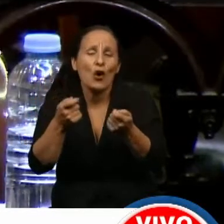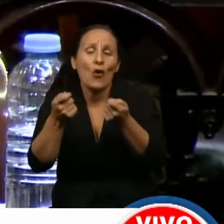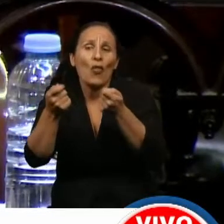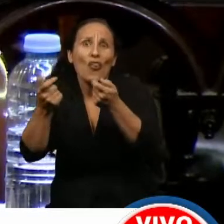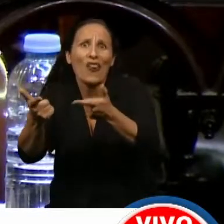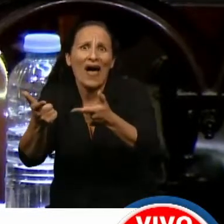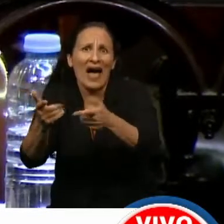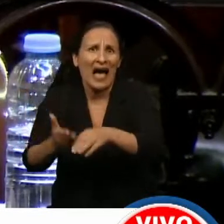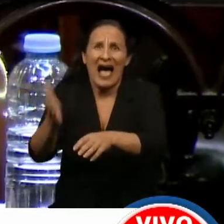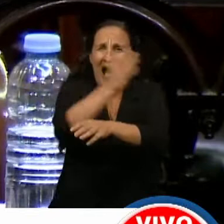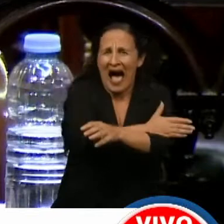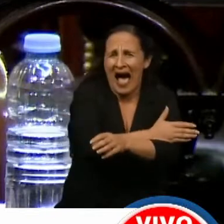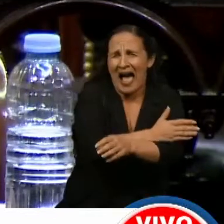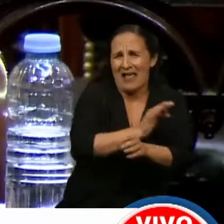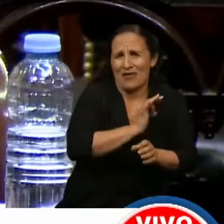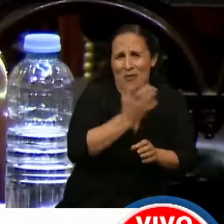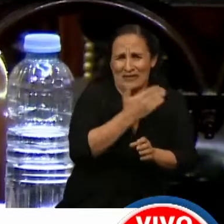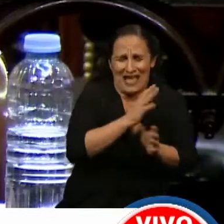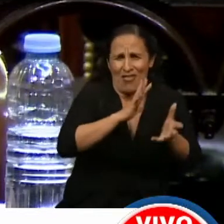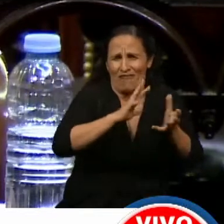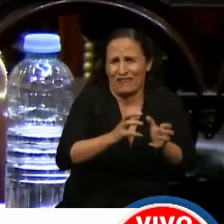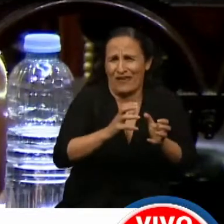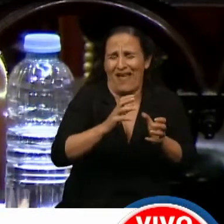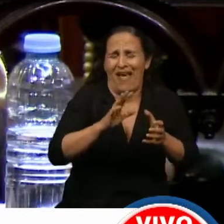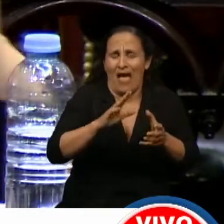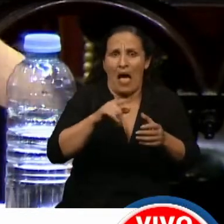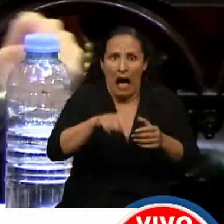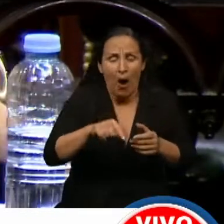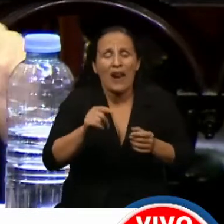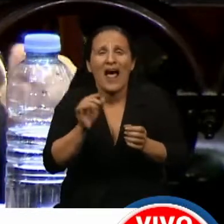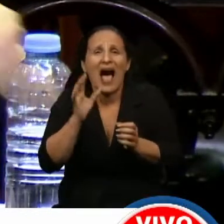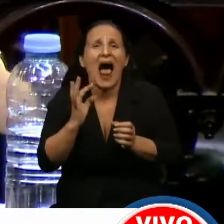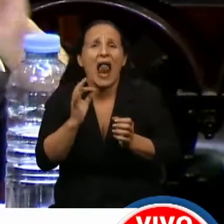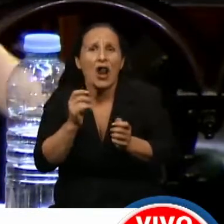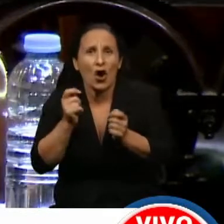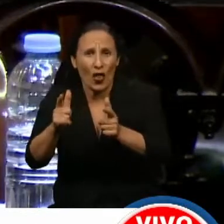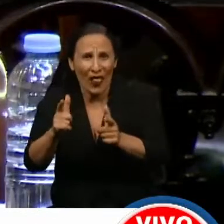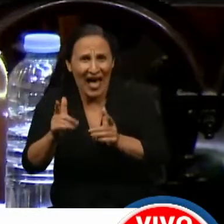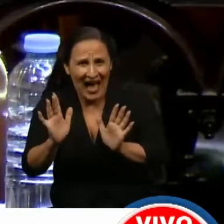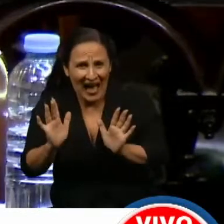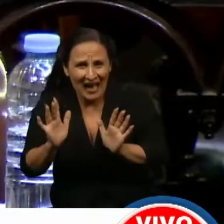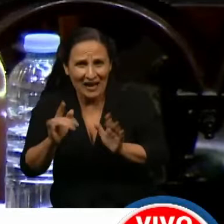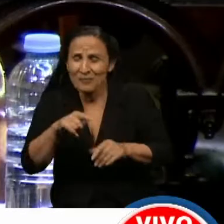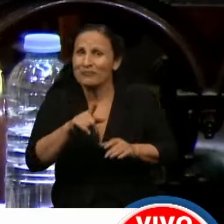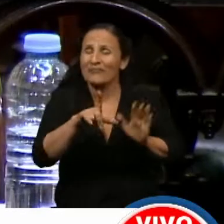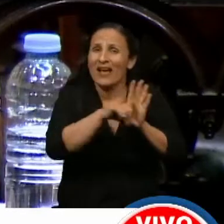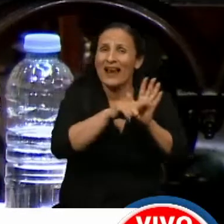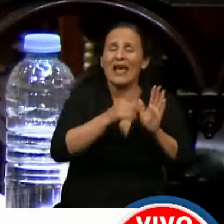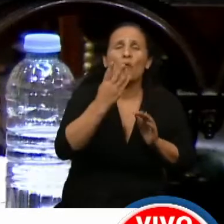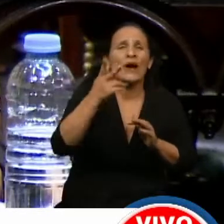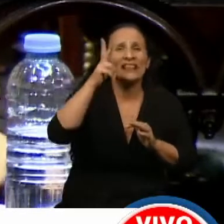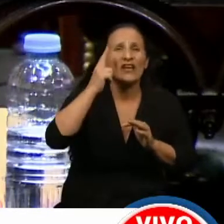daño que se les hizo durante el año pasado? Si el costo total de esta ley es de 48